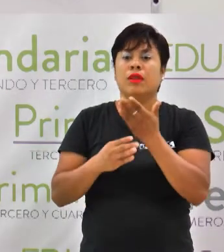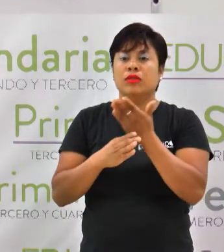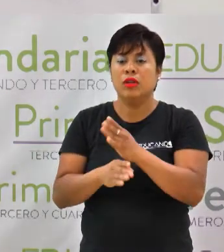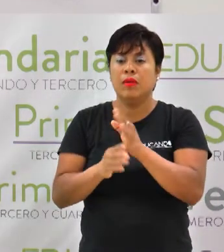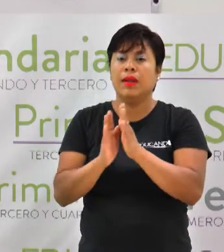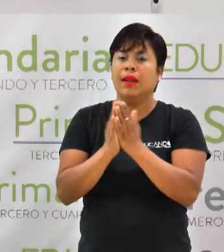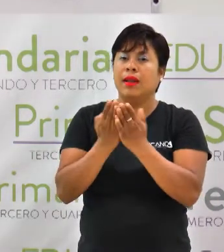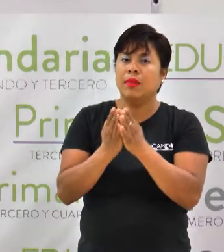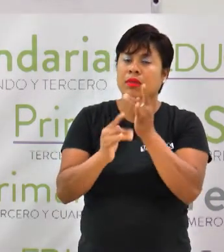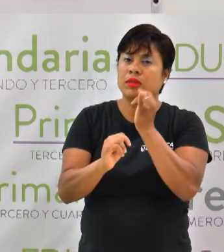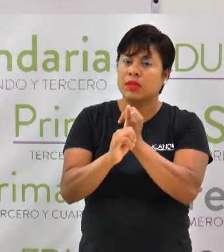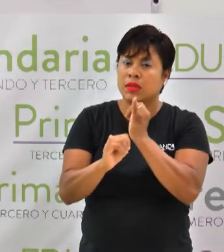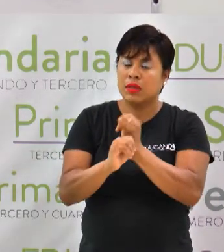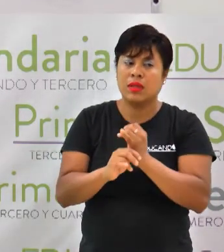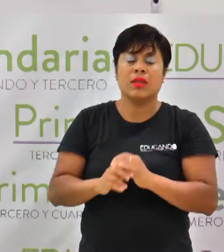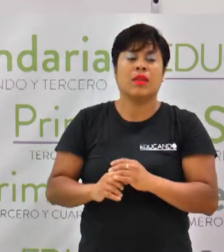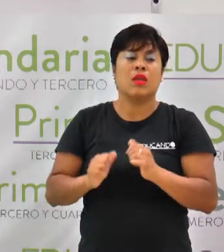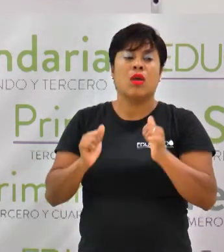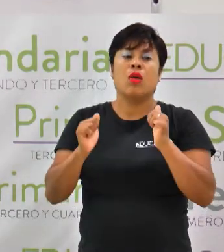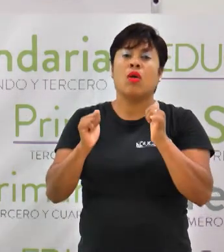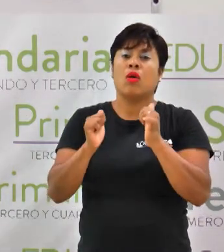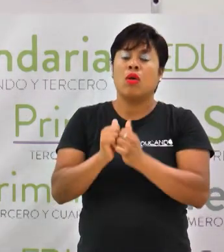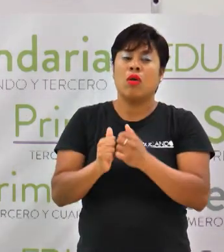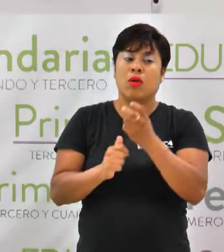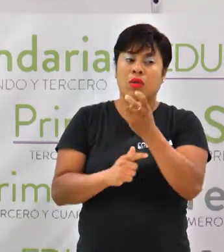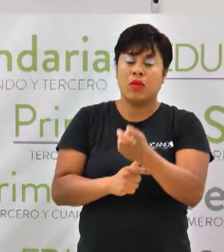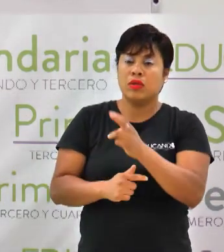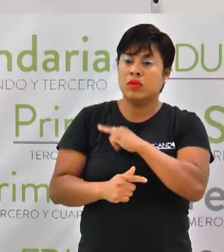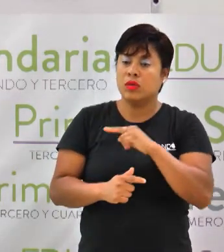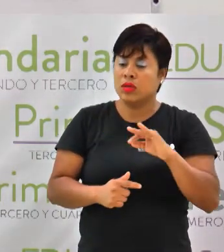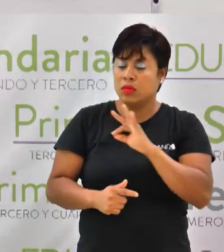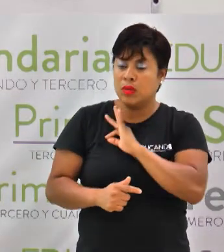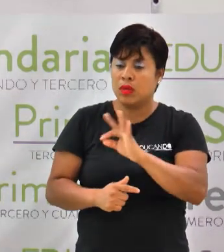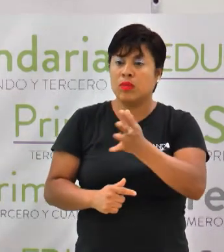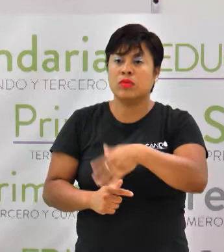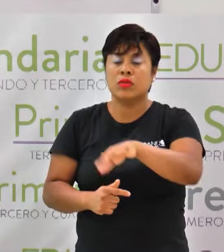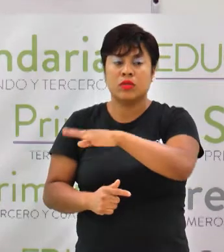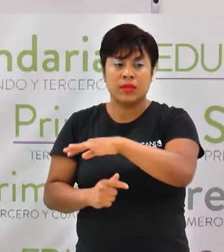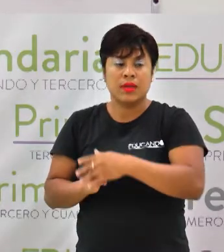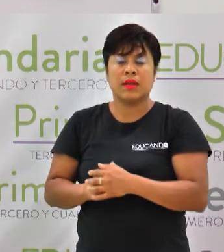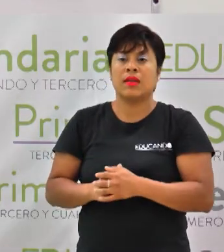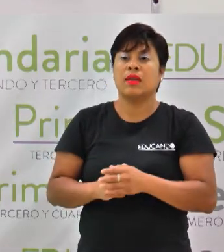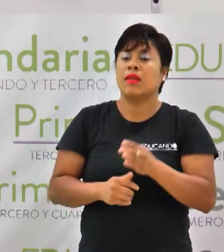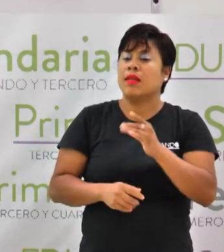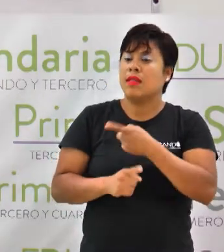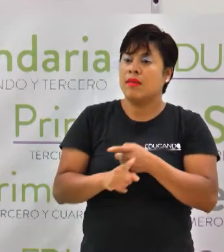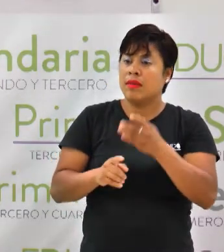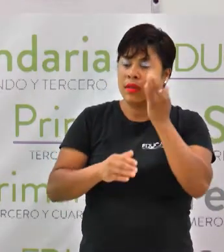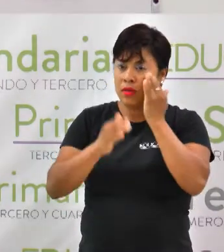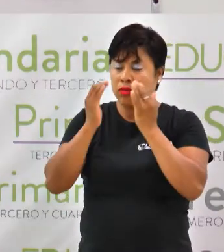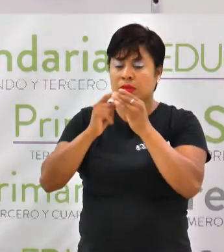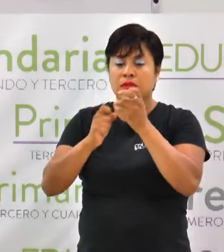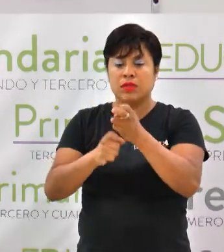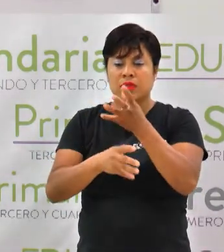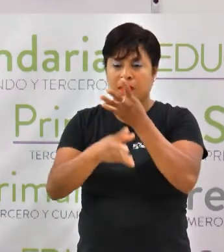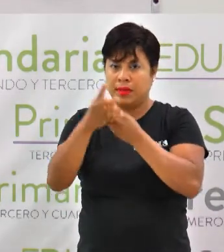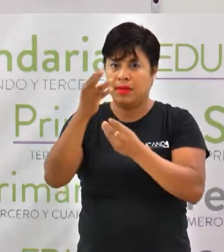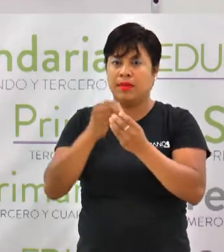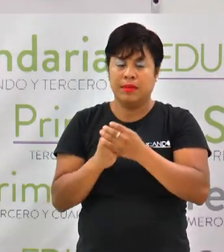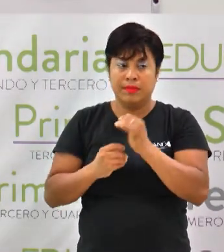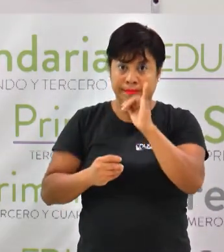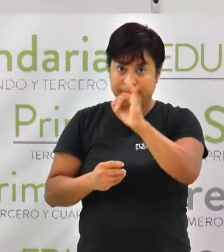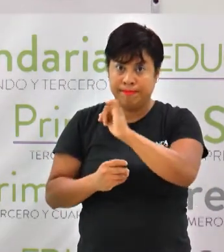de los libros del internet con lo que vamos a buscar de los conocimientos de otras